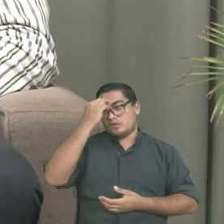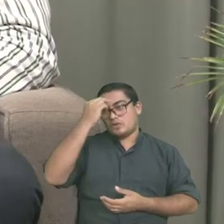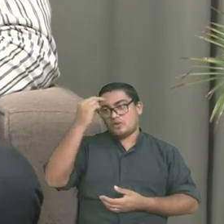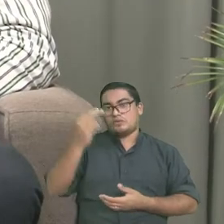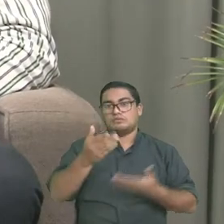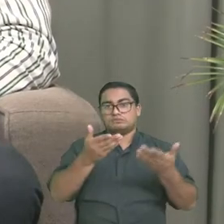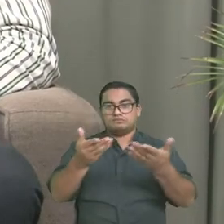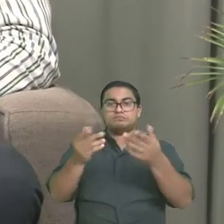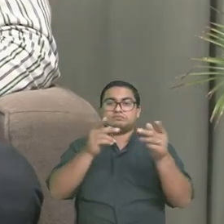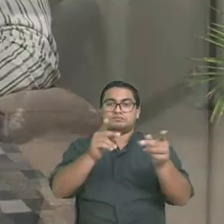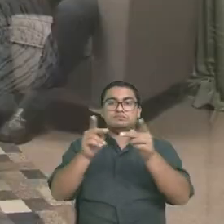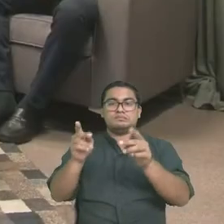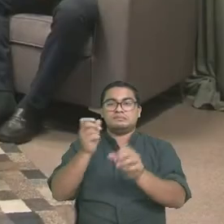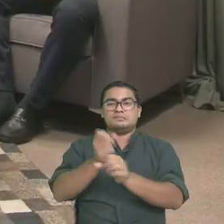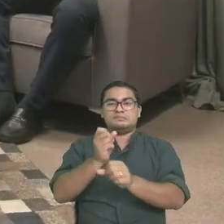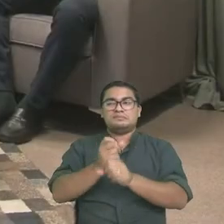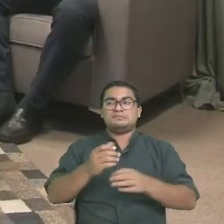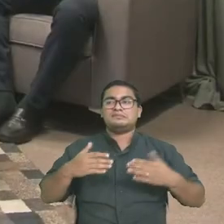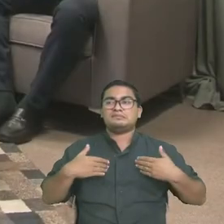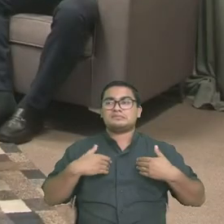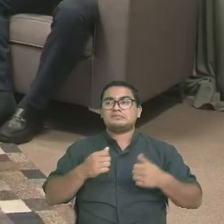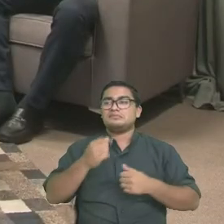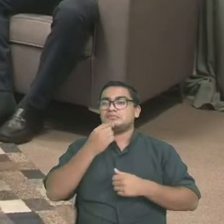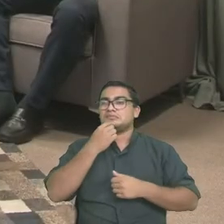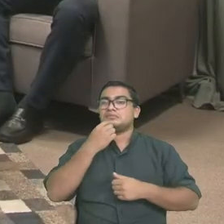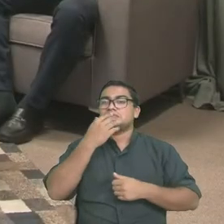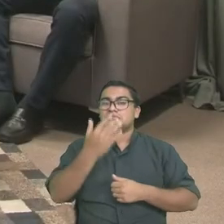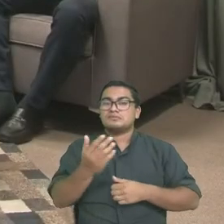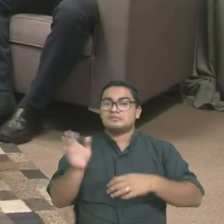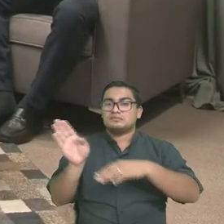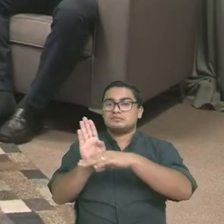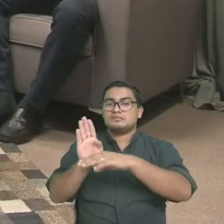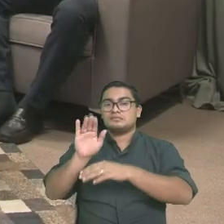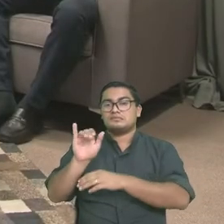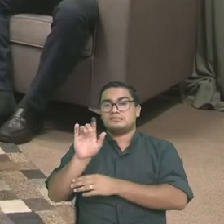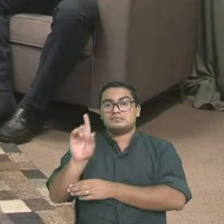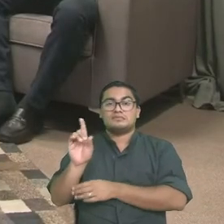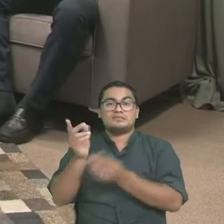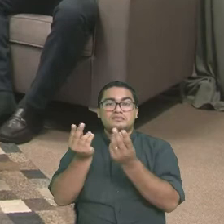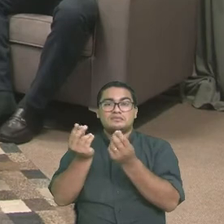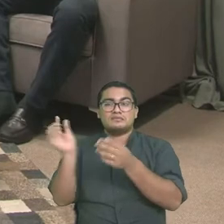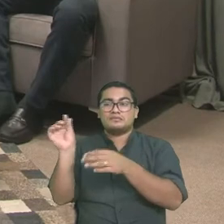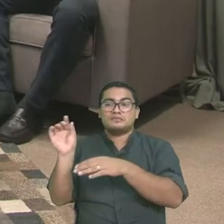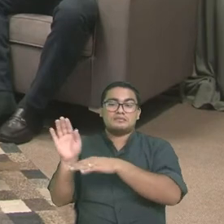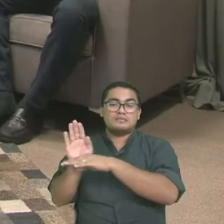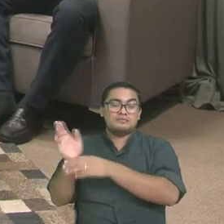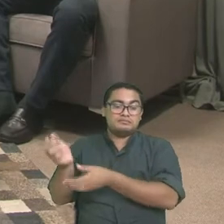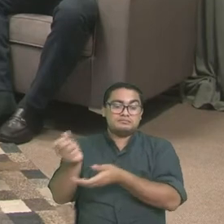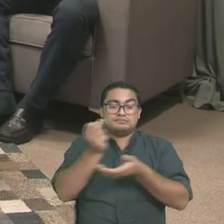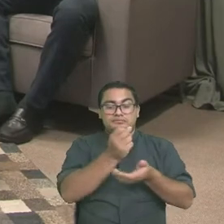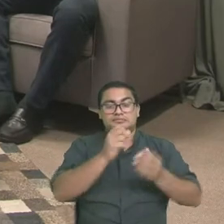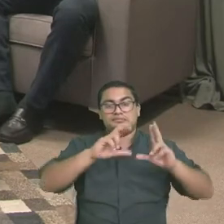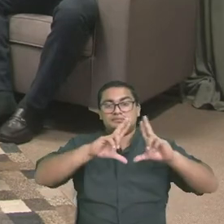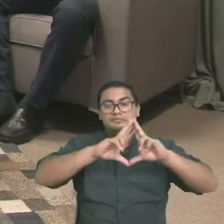de la salud. Entonces, ¿por qué el BID autoriza esos recursos? ¿O por qué